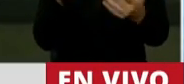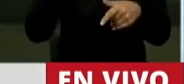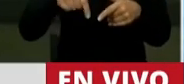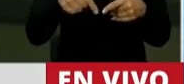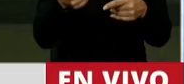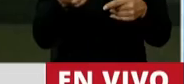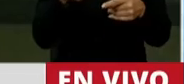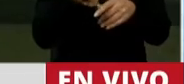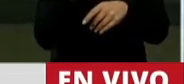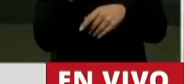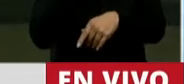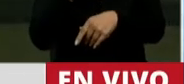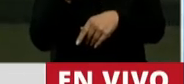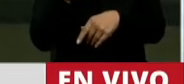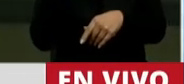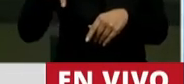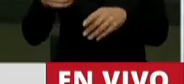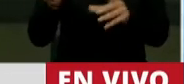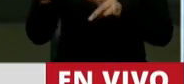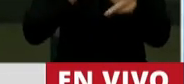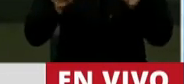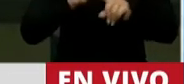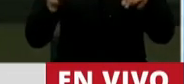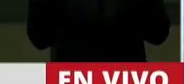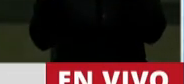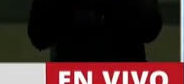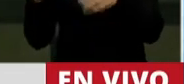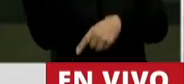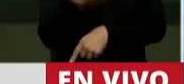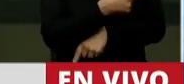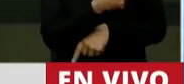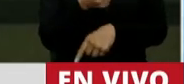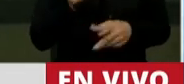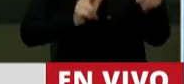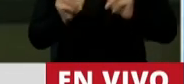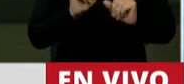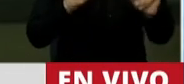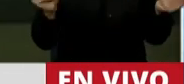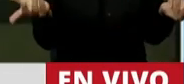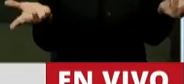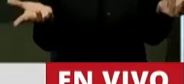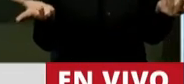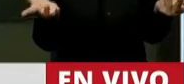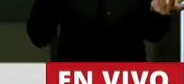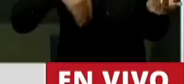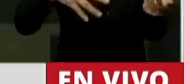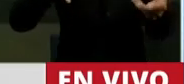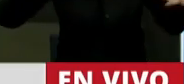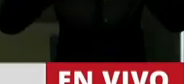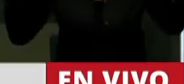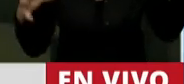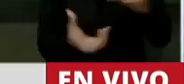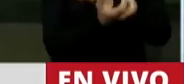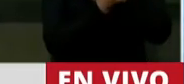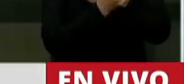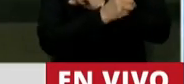como sacarle un pelo al gato. Acá, que no me venga la oposición a decir que va a haber una apocalipsis en el